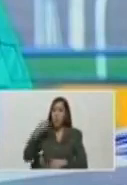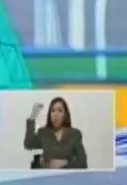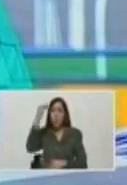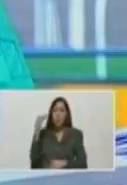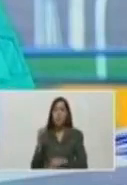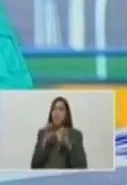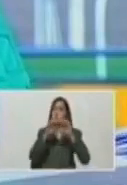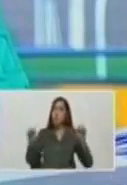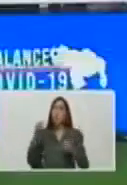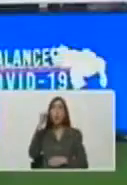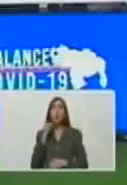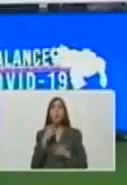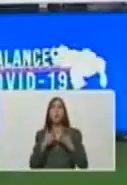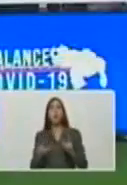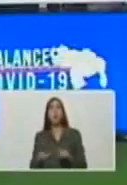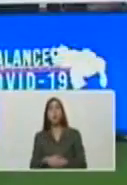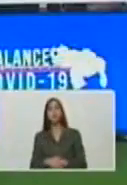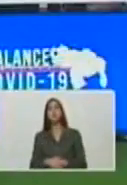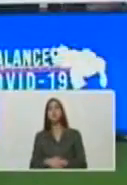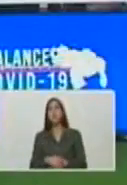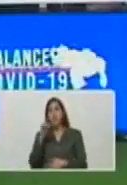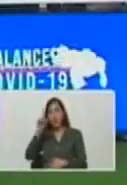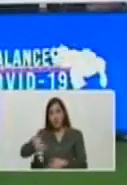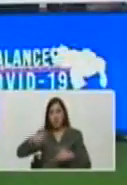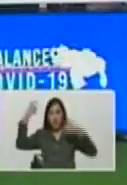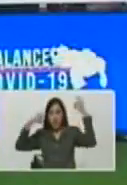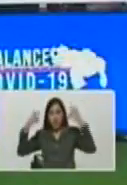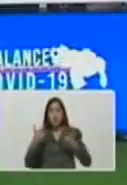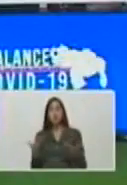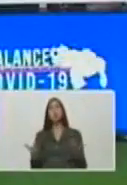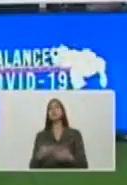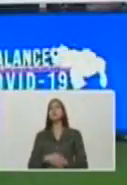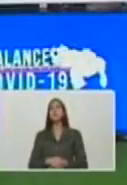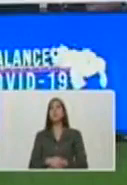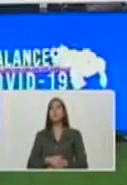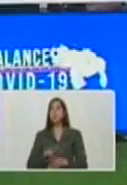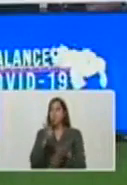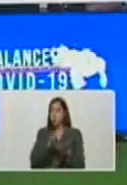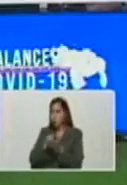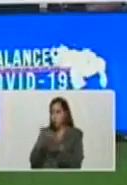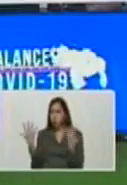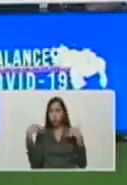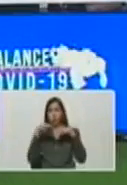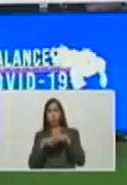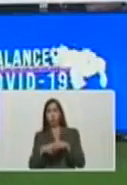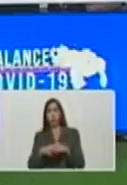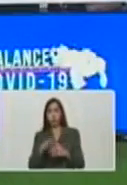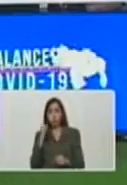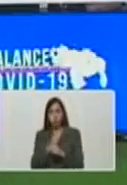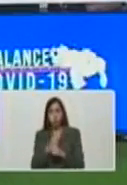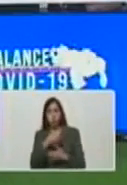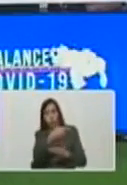Simón Bolívar, del comandante supremo Hugo Chávez, poder unir la tesis, la teoría,